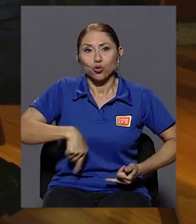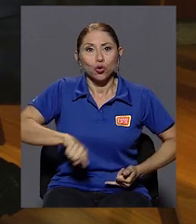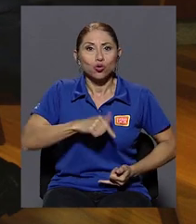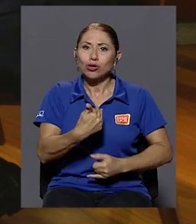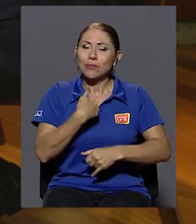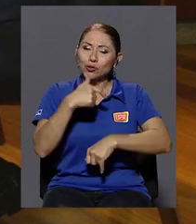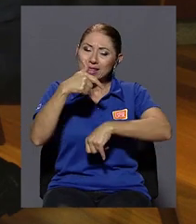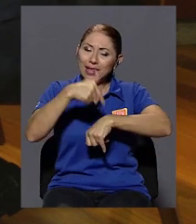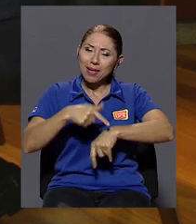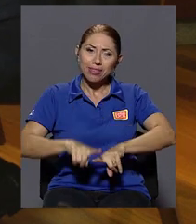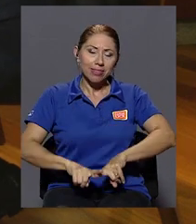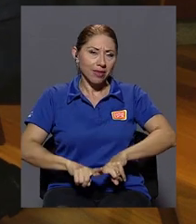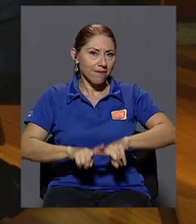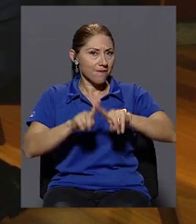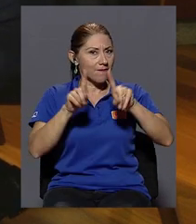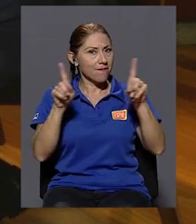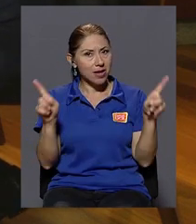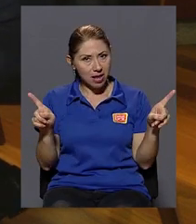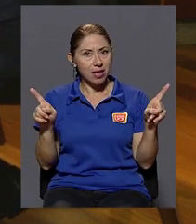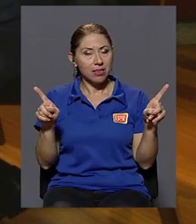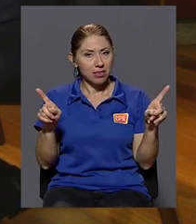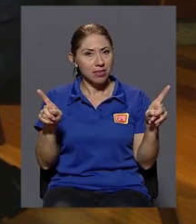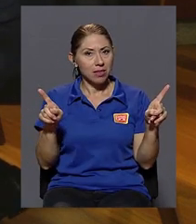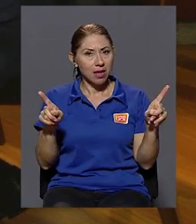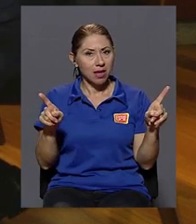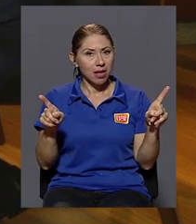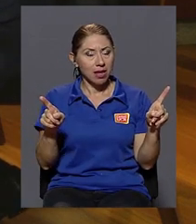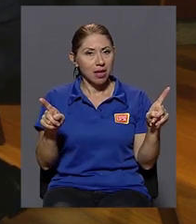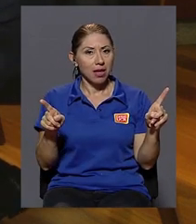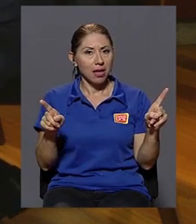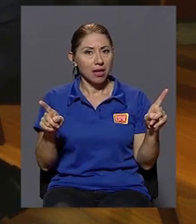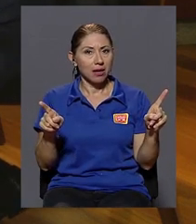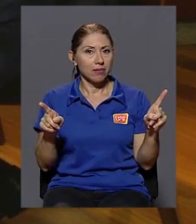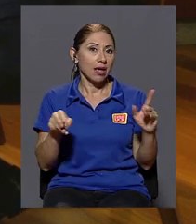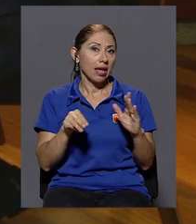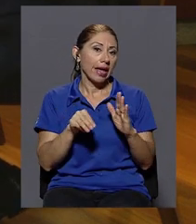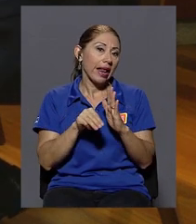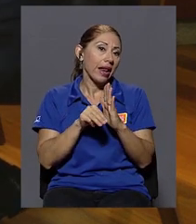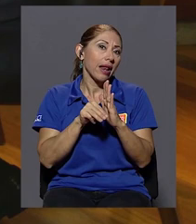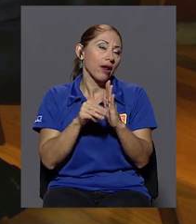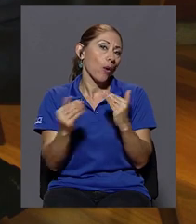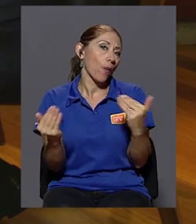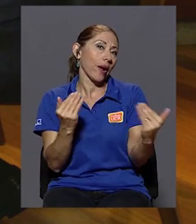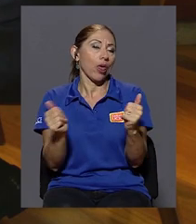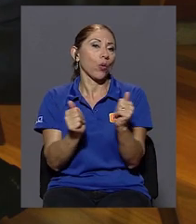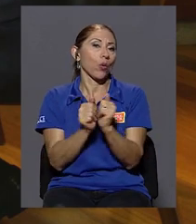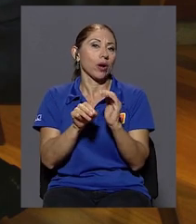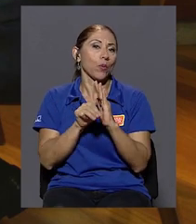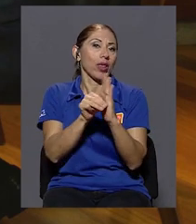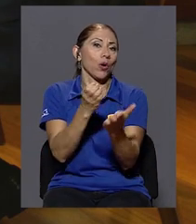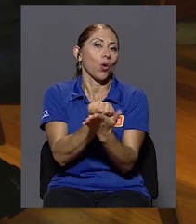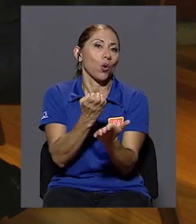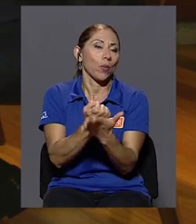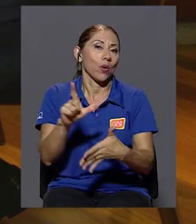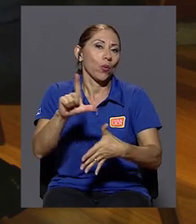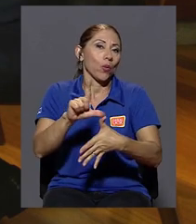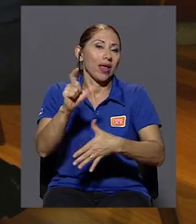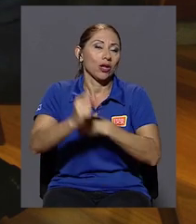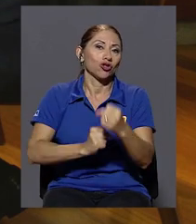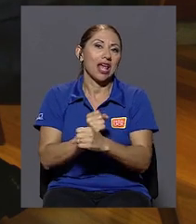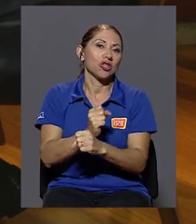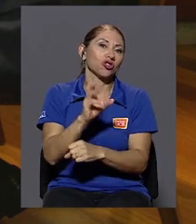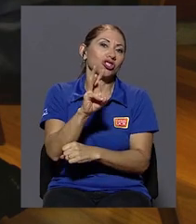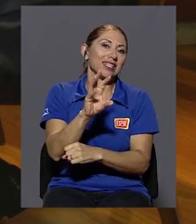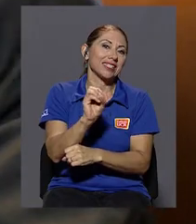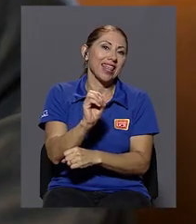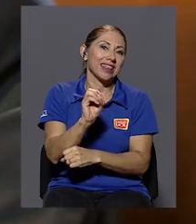etapa completamente diferente del modelo económico que América Latina vivió en los años 60, en los años 70, en los años